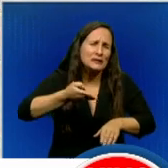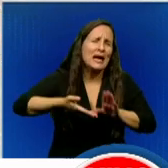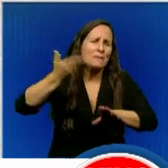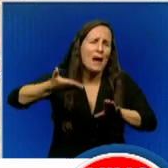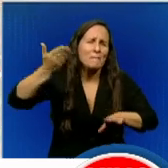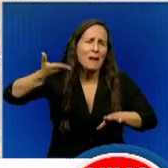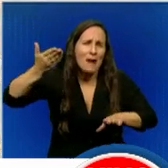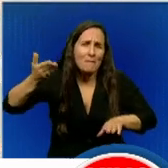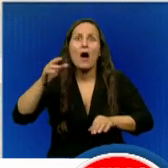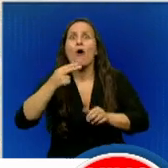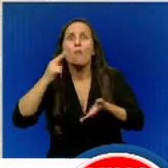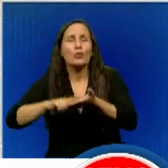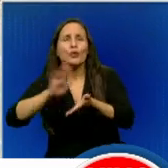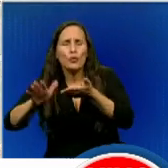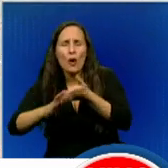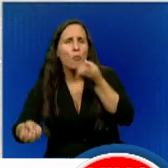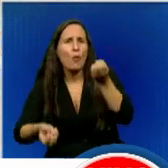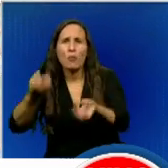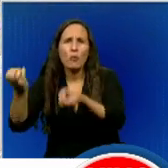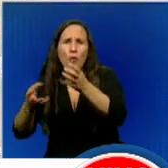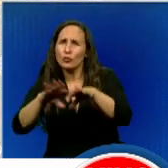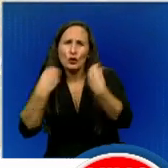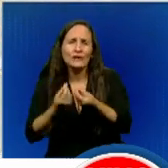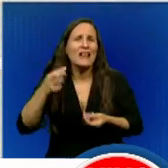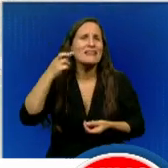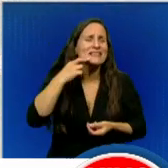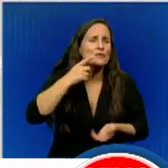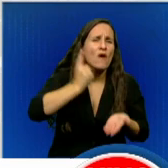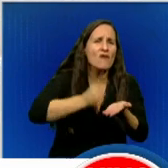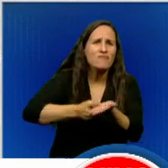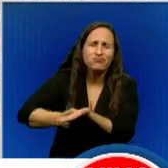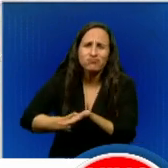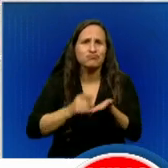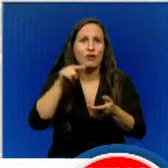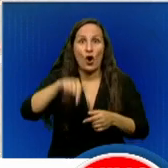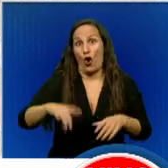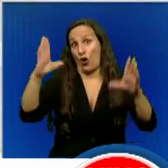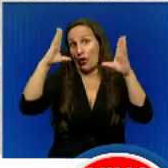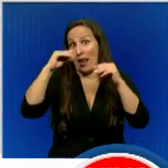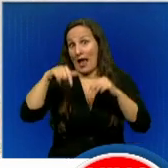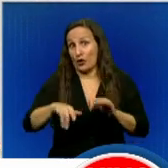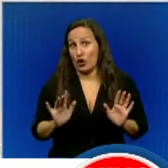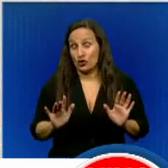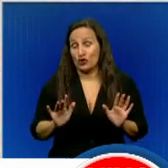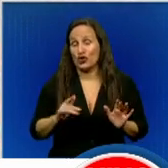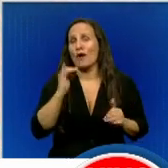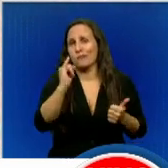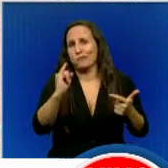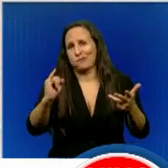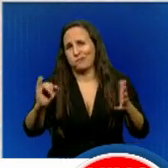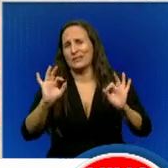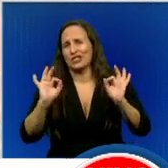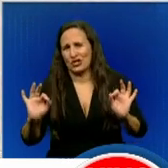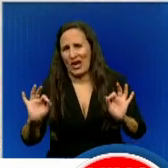existentes creando impuestos nuevos en un total de 19 medidas esta noche fueron detalladas una por